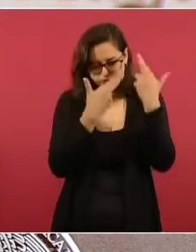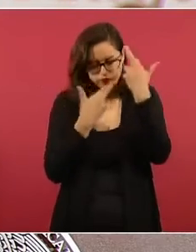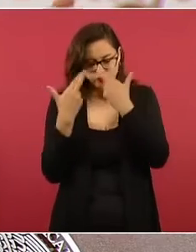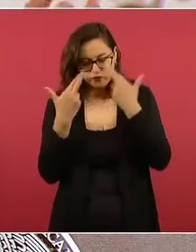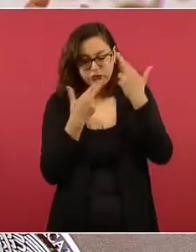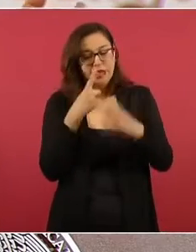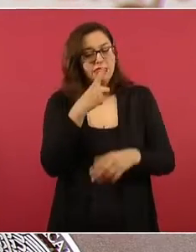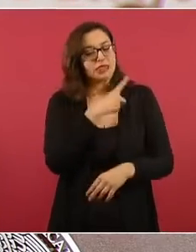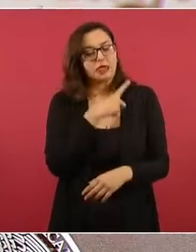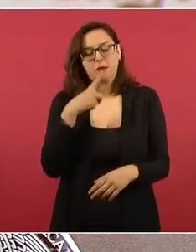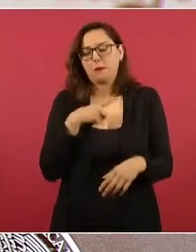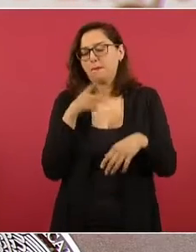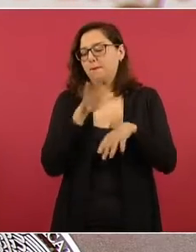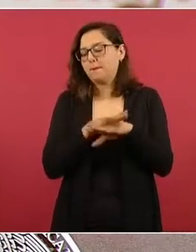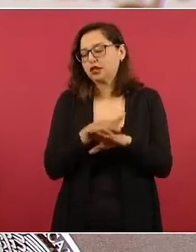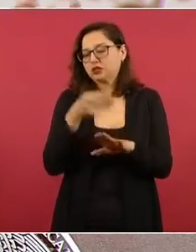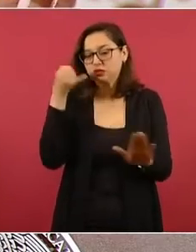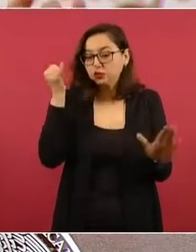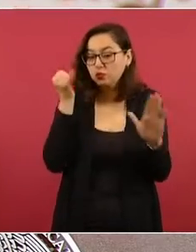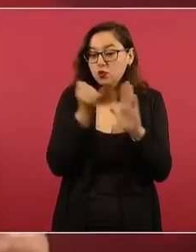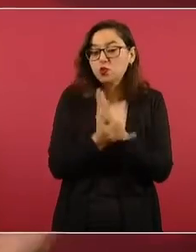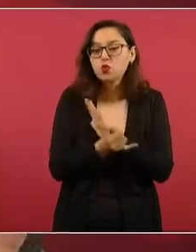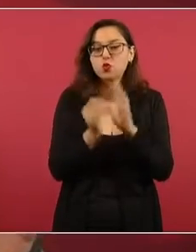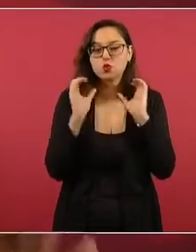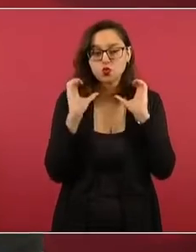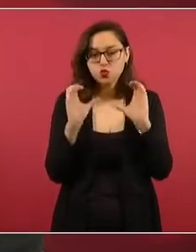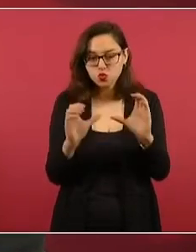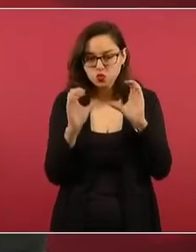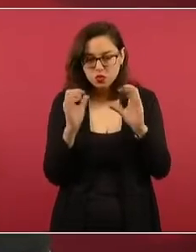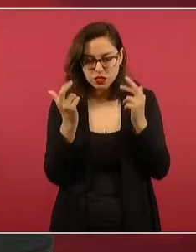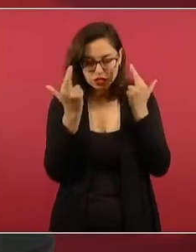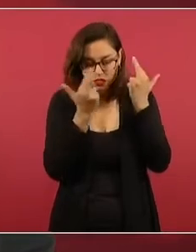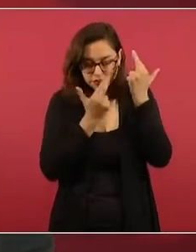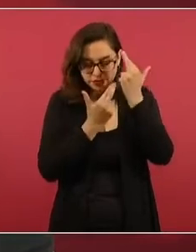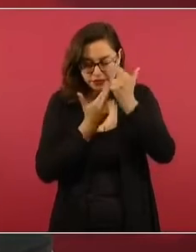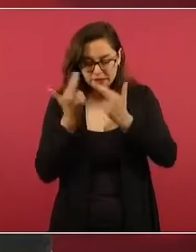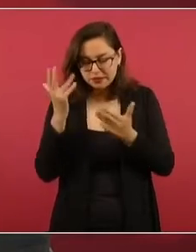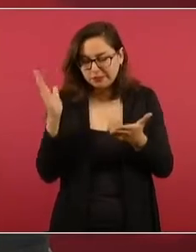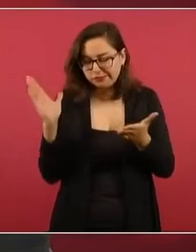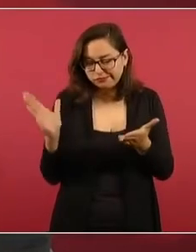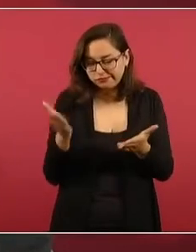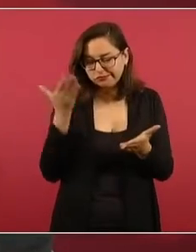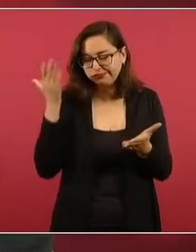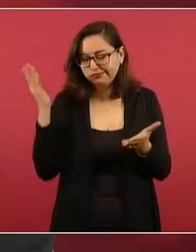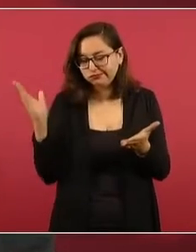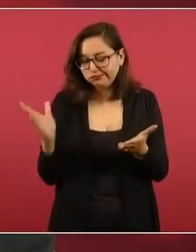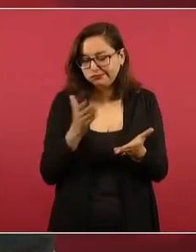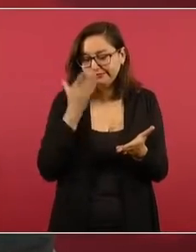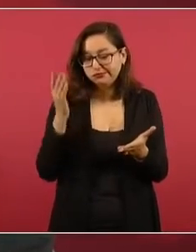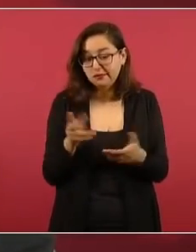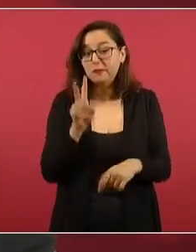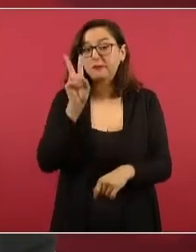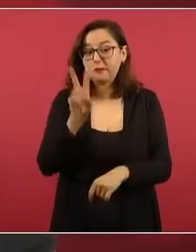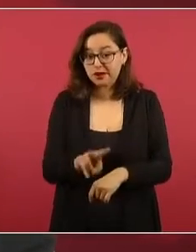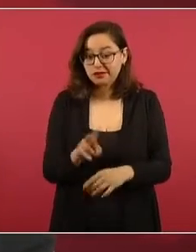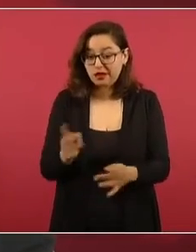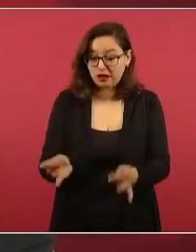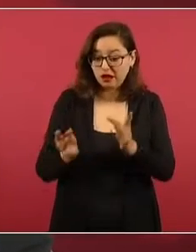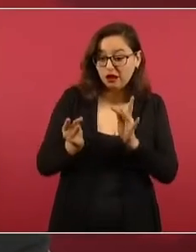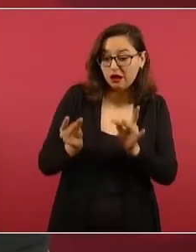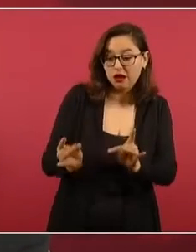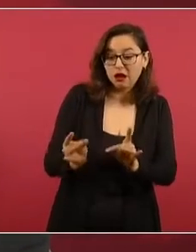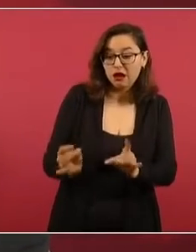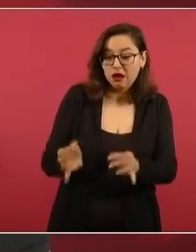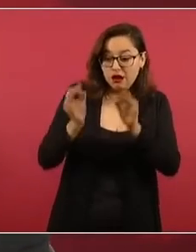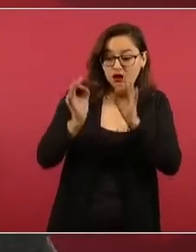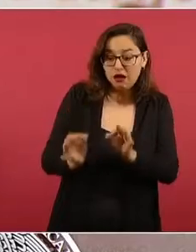todos los elementos muy bien cuidados de la evidencia técnica sobre la seguridad, la calidad y la eficacia